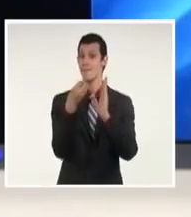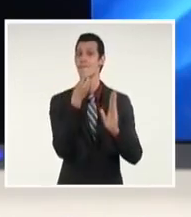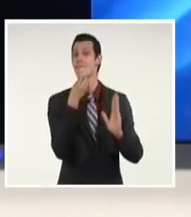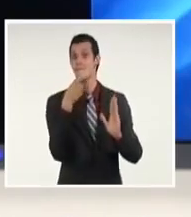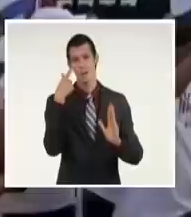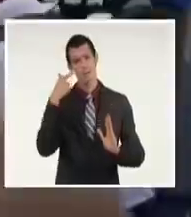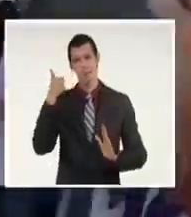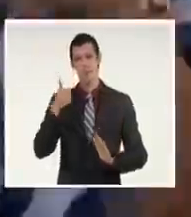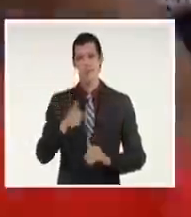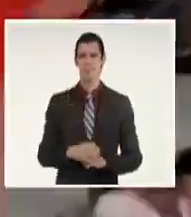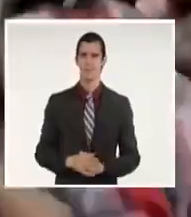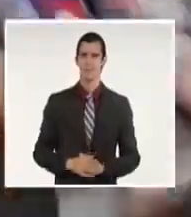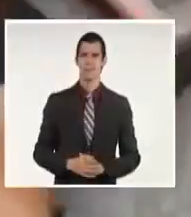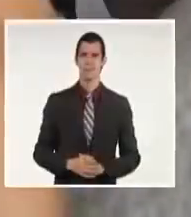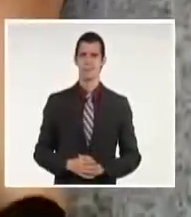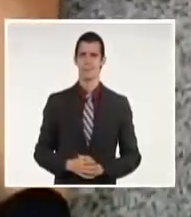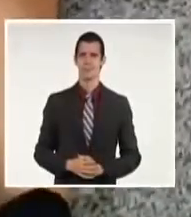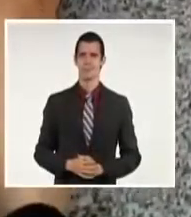Uf.